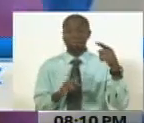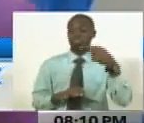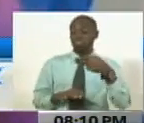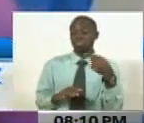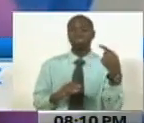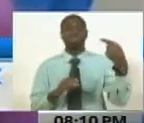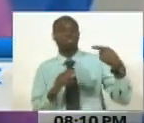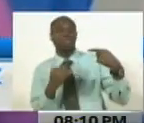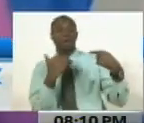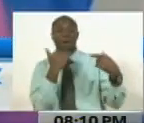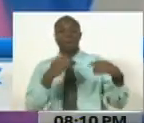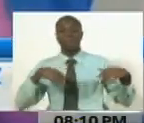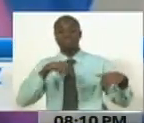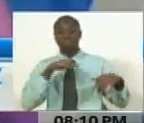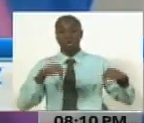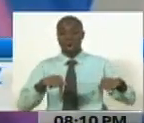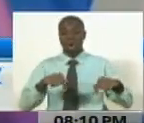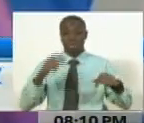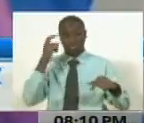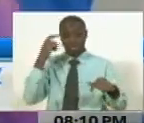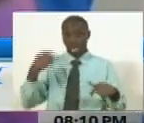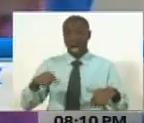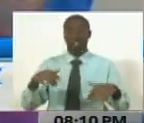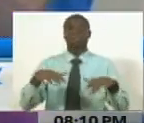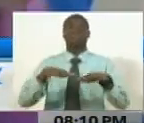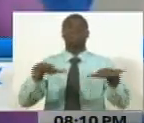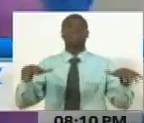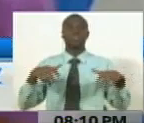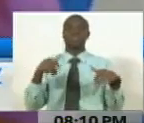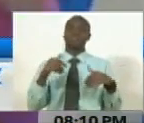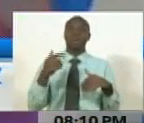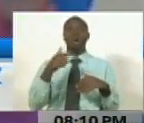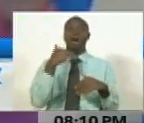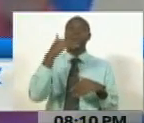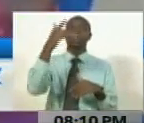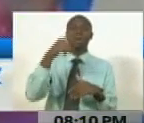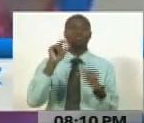que ocurrió el día de hoy, o que todavía no les ha dado tiempo,